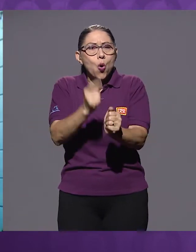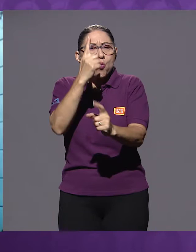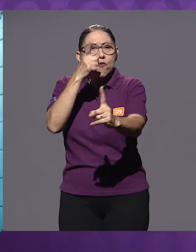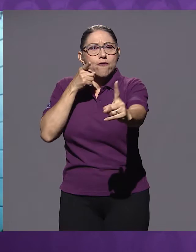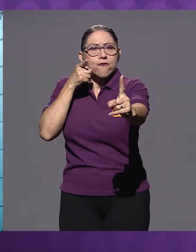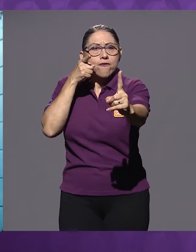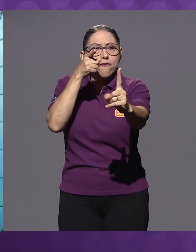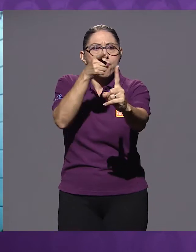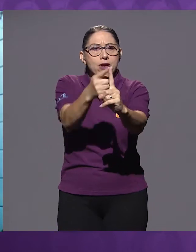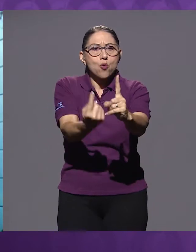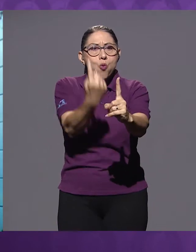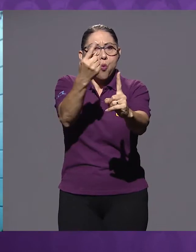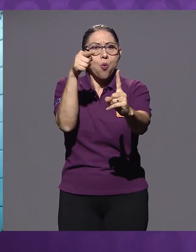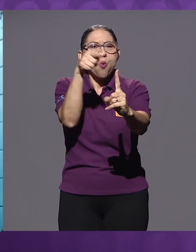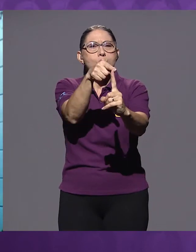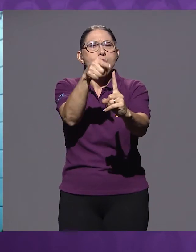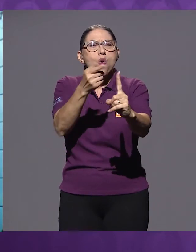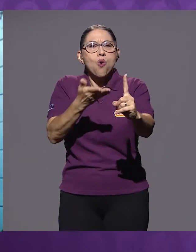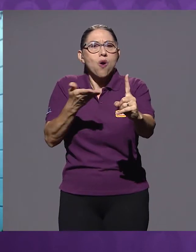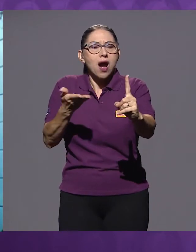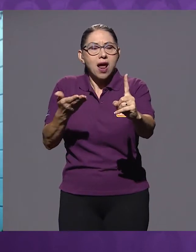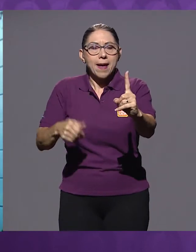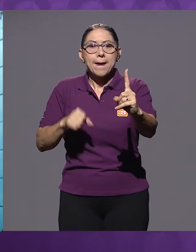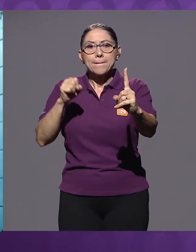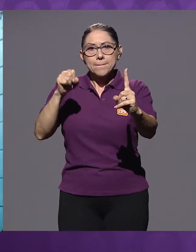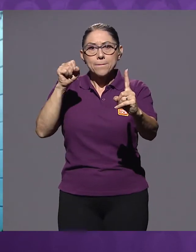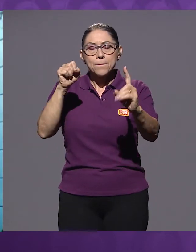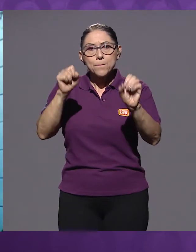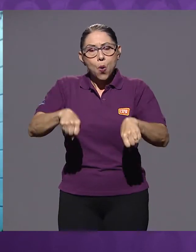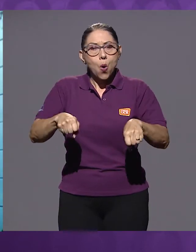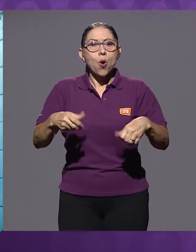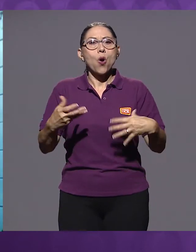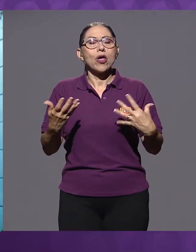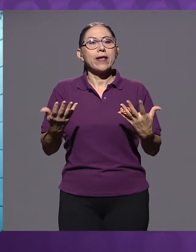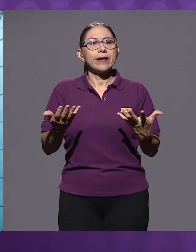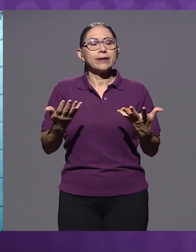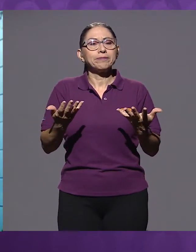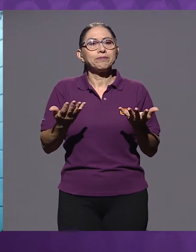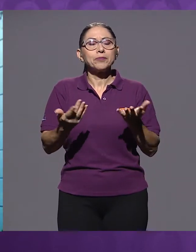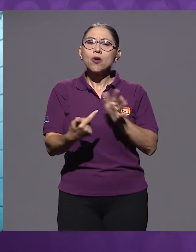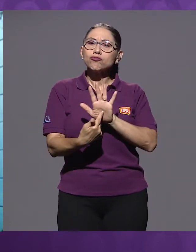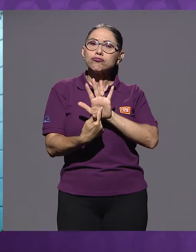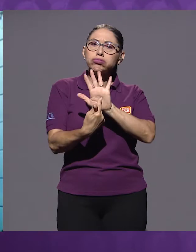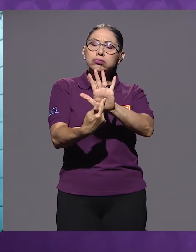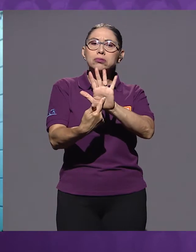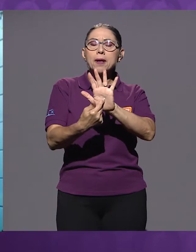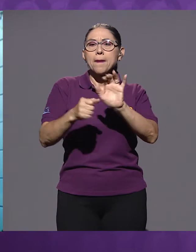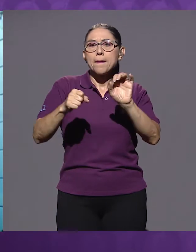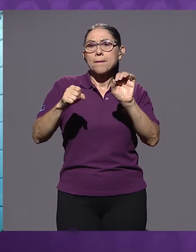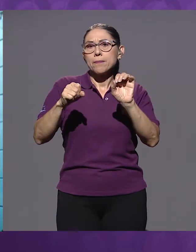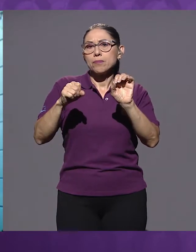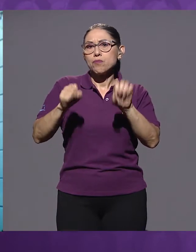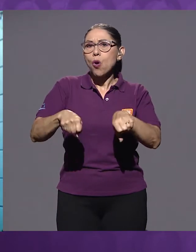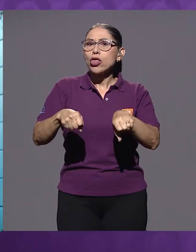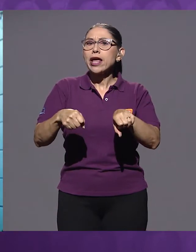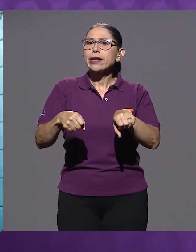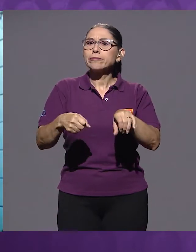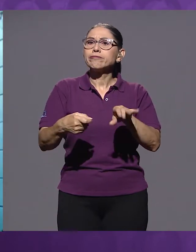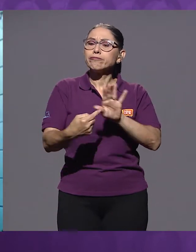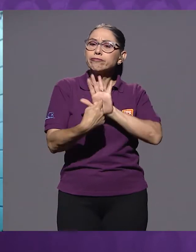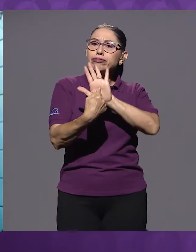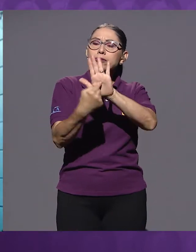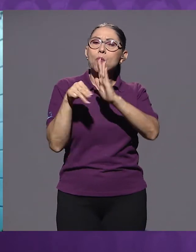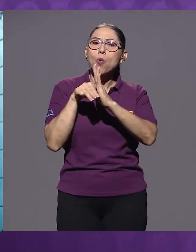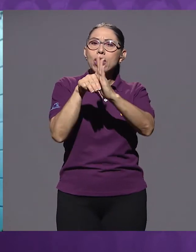un fin y con un solo propósito, y es poder colocar y poder posicionar